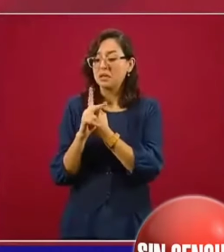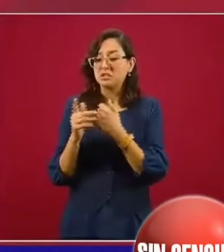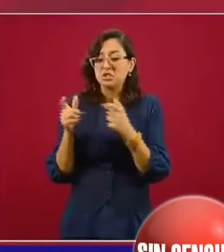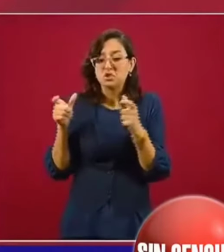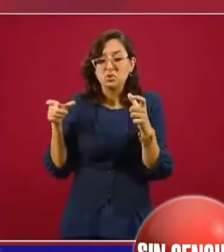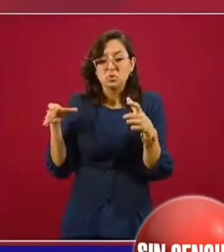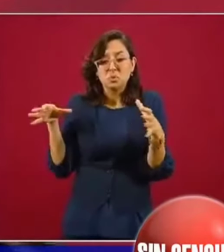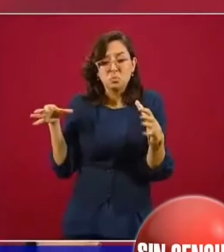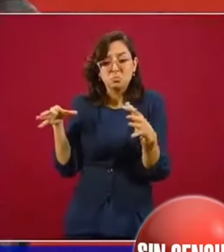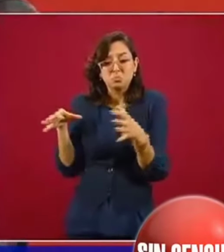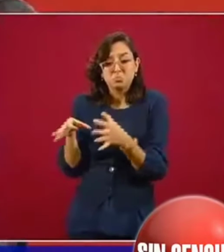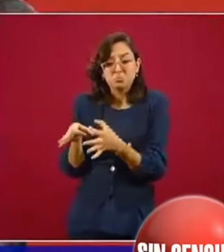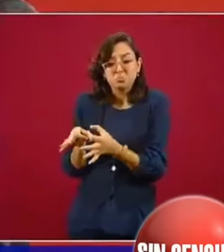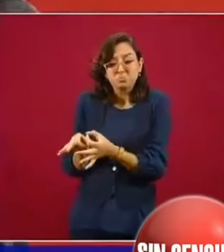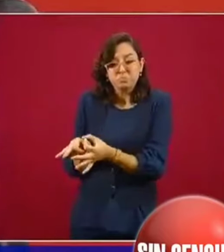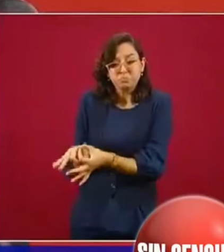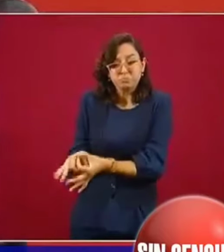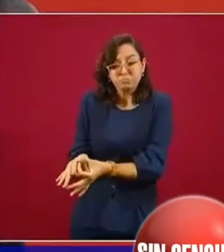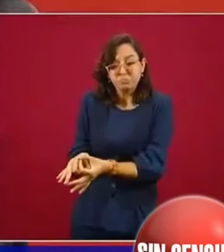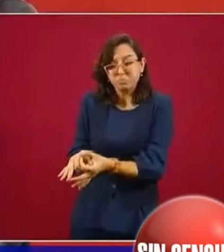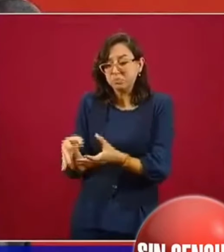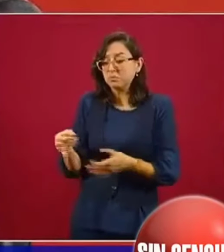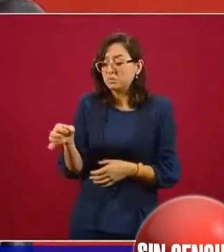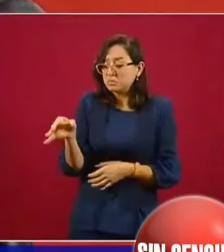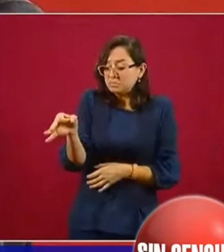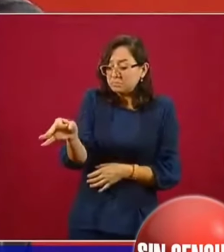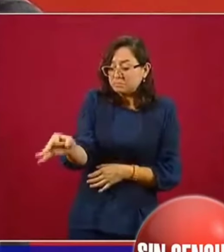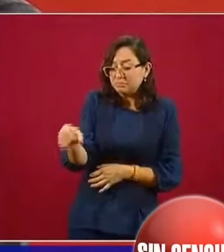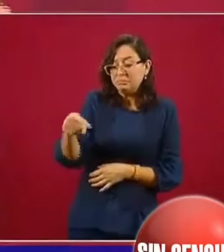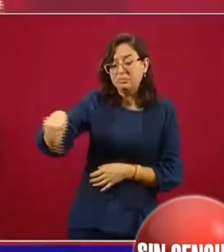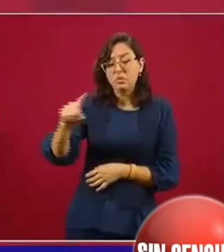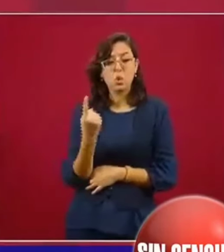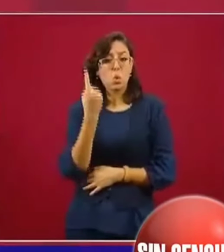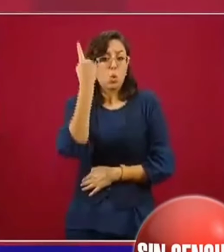país, representa fielmente la epidemia del país,